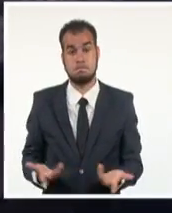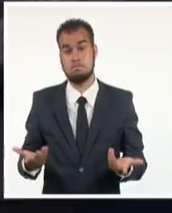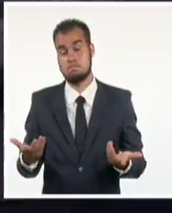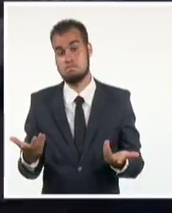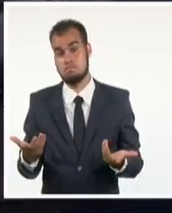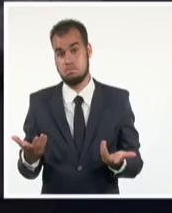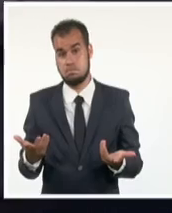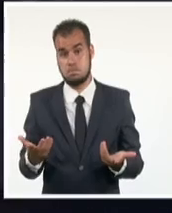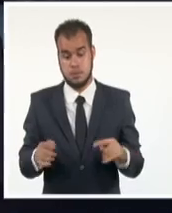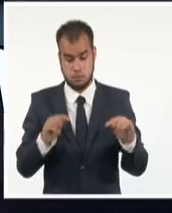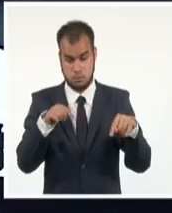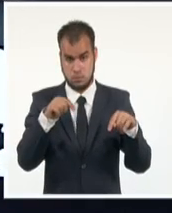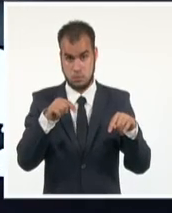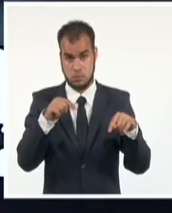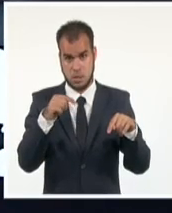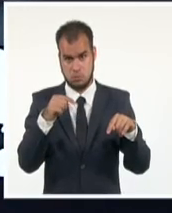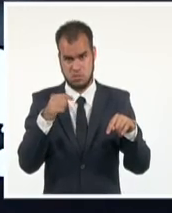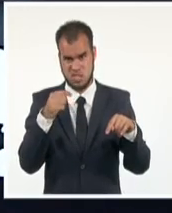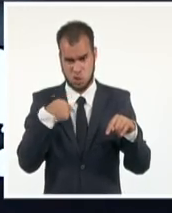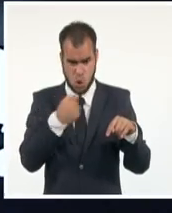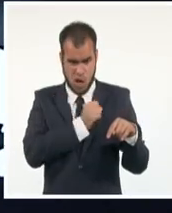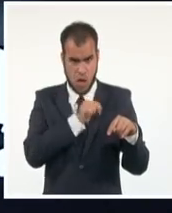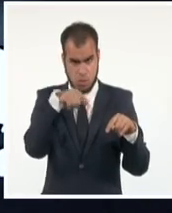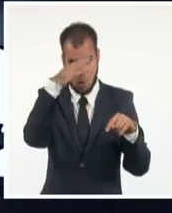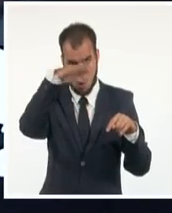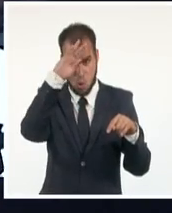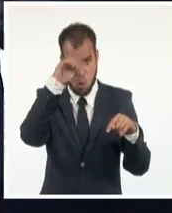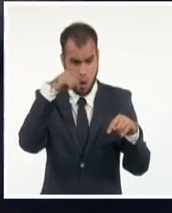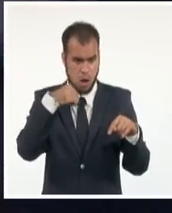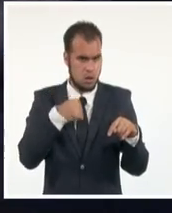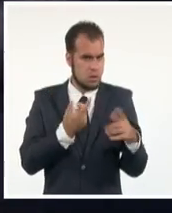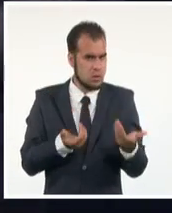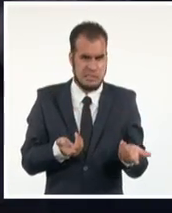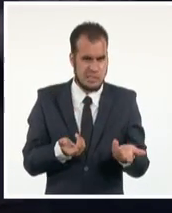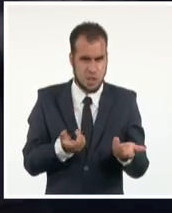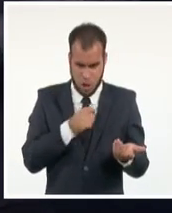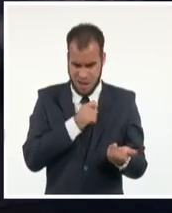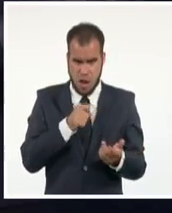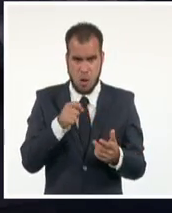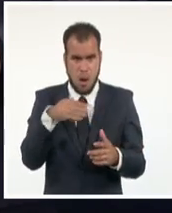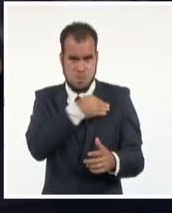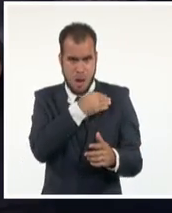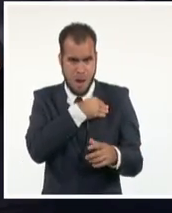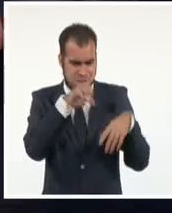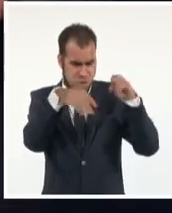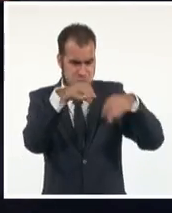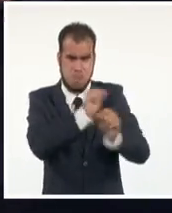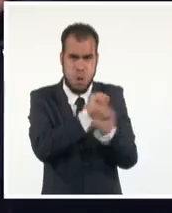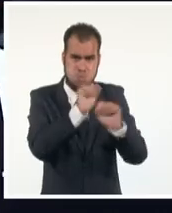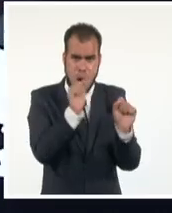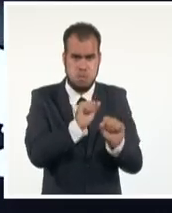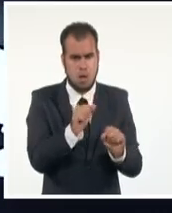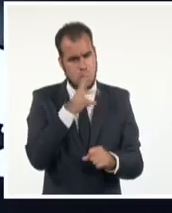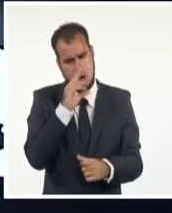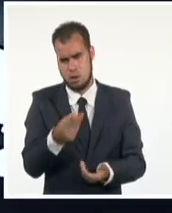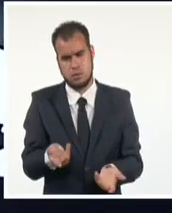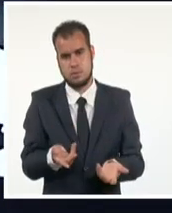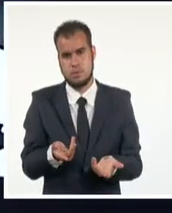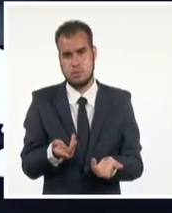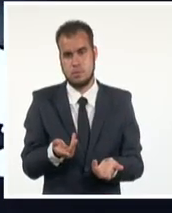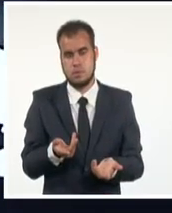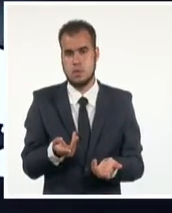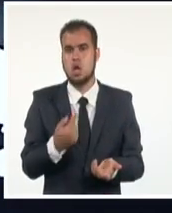situación de conflicto armado. Por consiguiente, un corredor humanitario no tiene ningún sentido en el contexto de esta situación